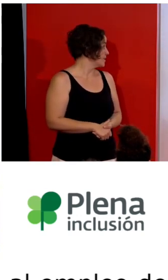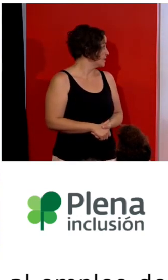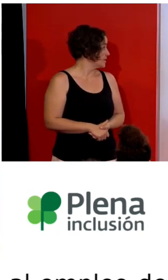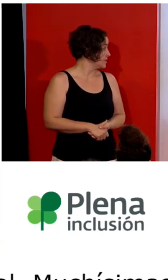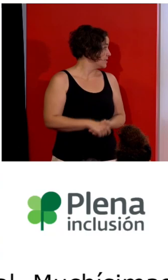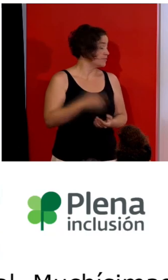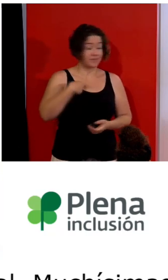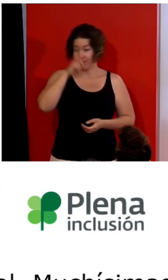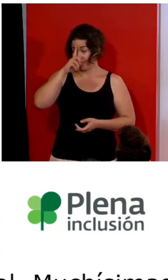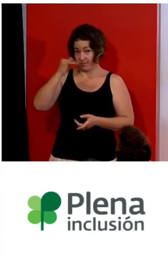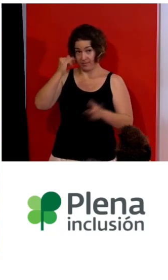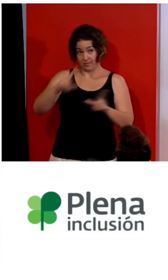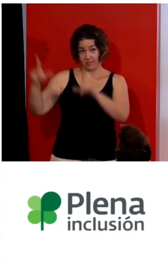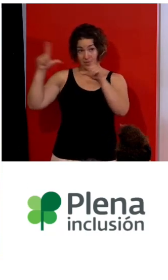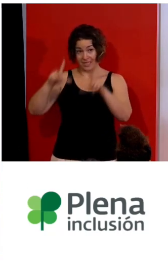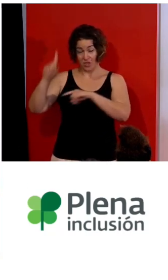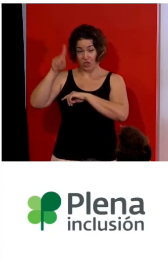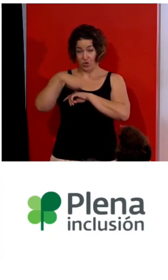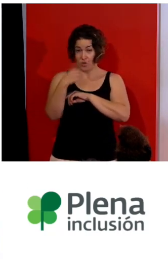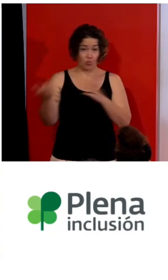No sé si está la presentación o...